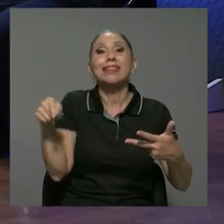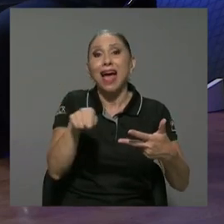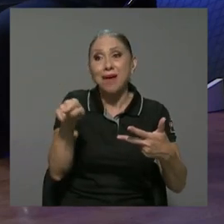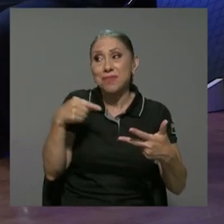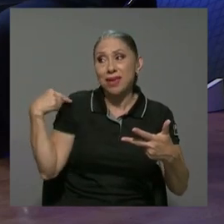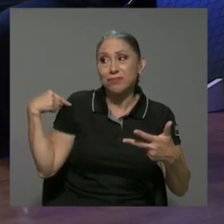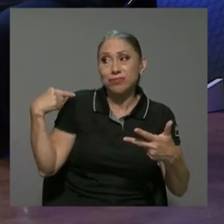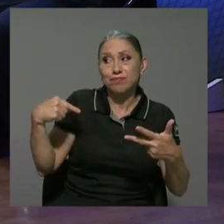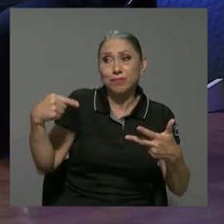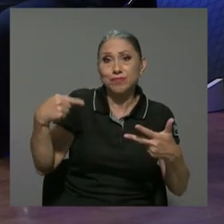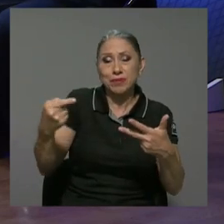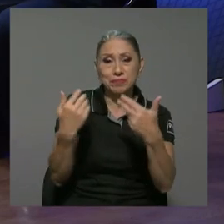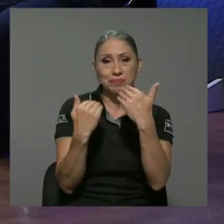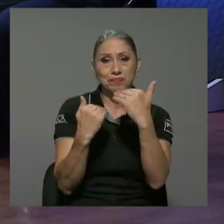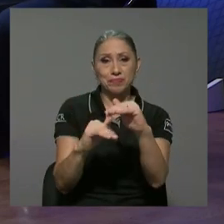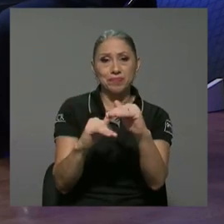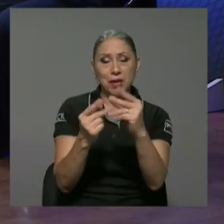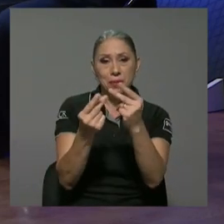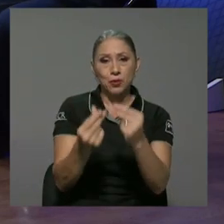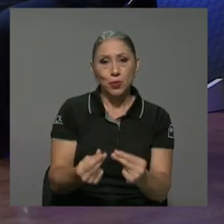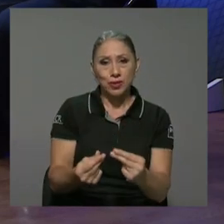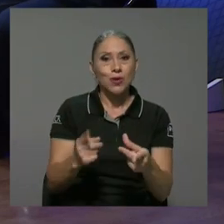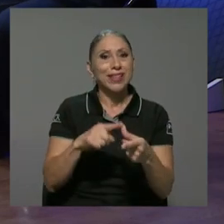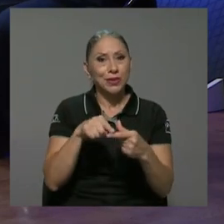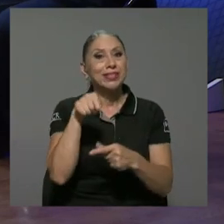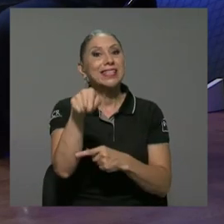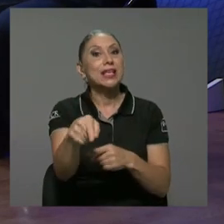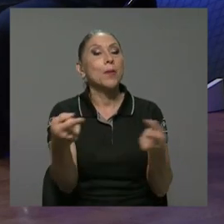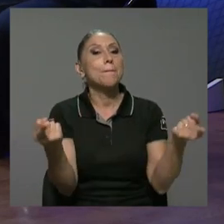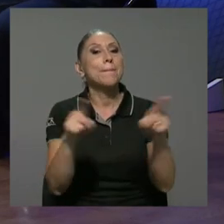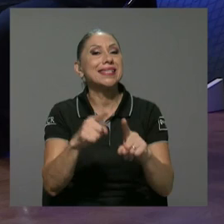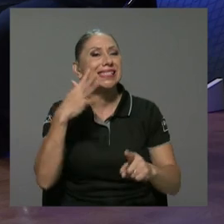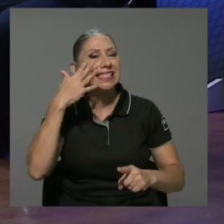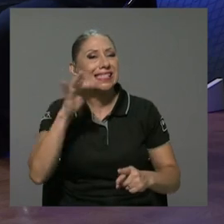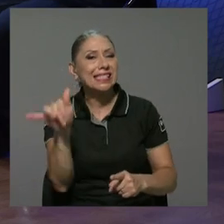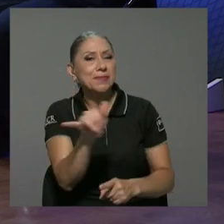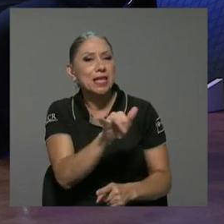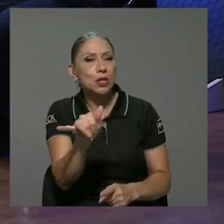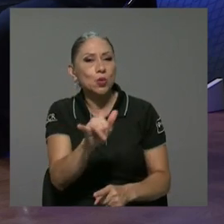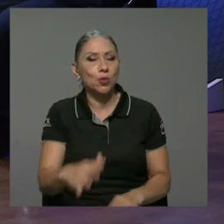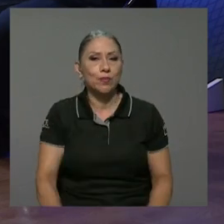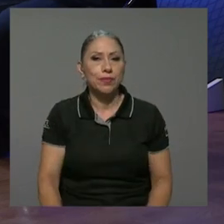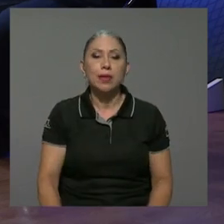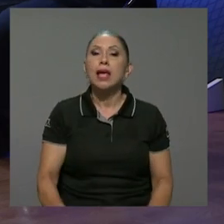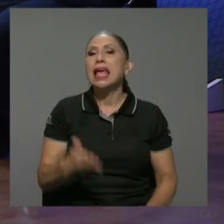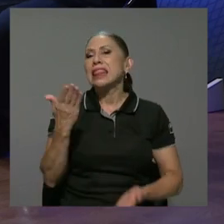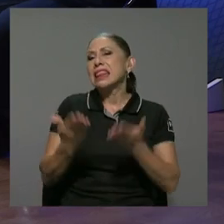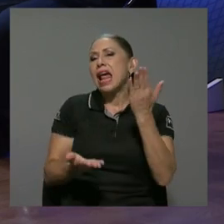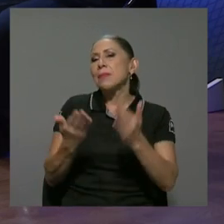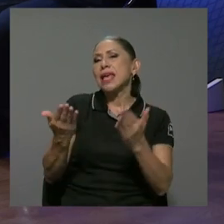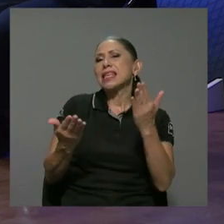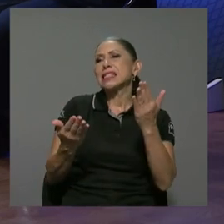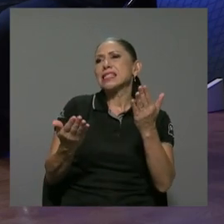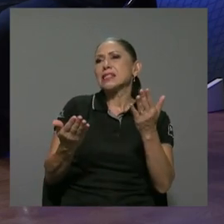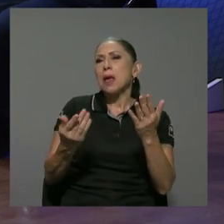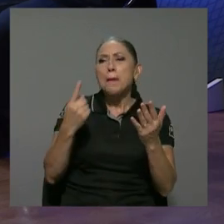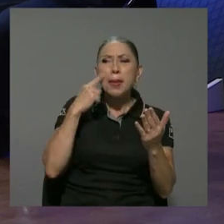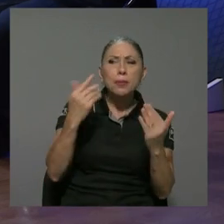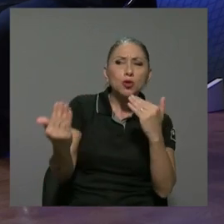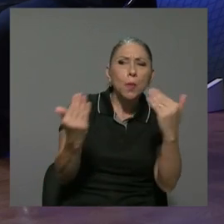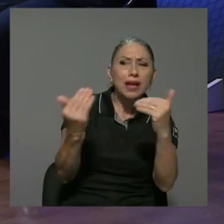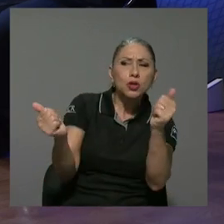restringido en sus presupuestos. Entonces aquí hay una similitud. Tal vez una de las diferencias que podemos notar con otros países de América